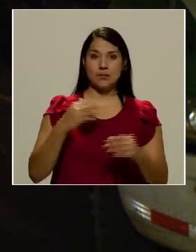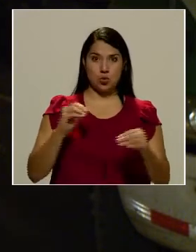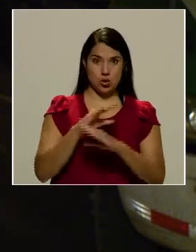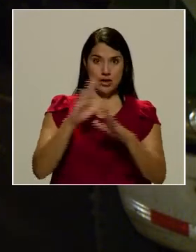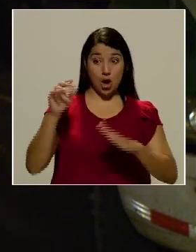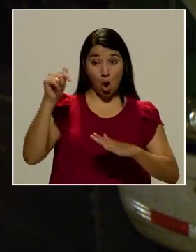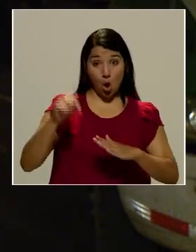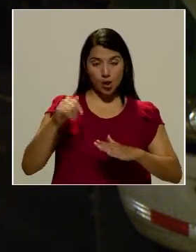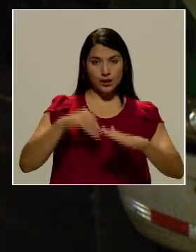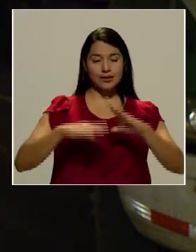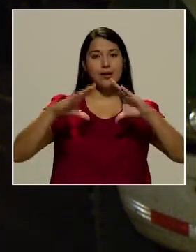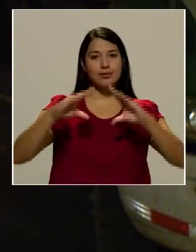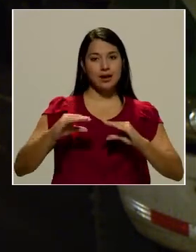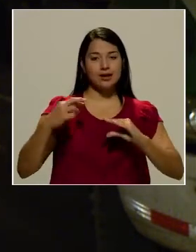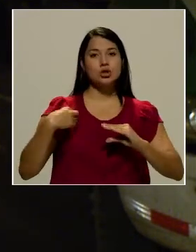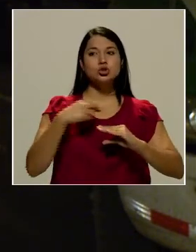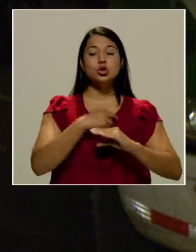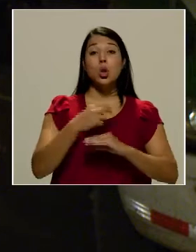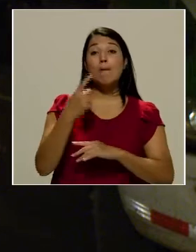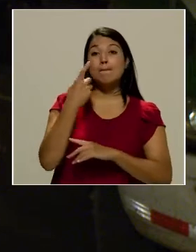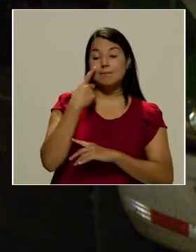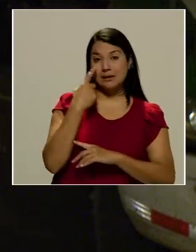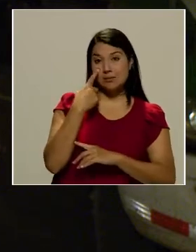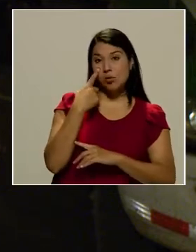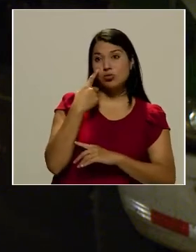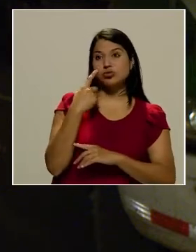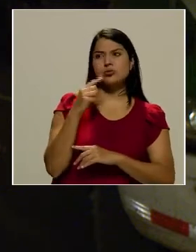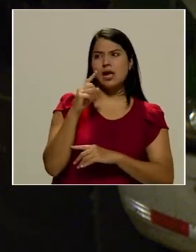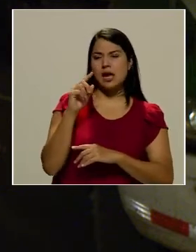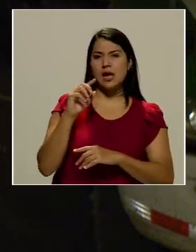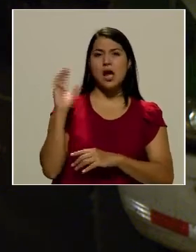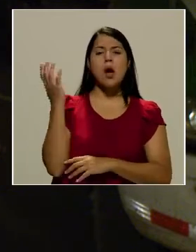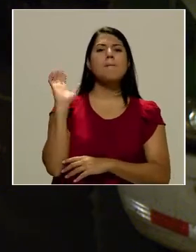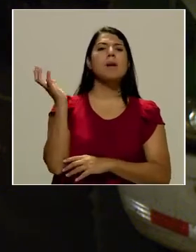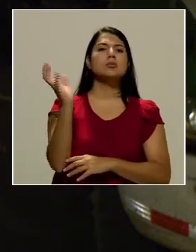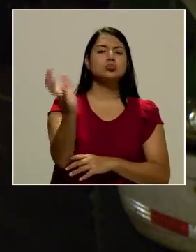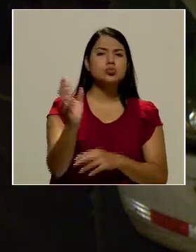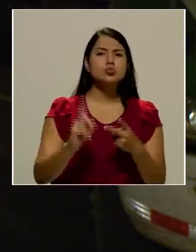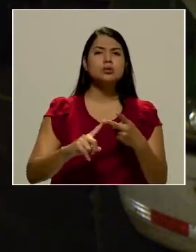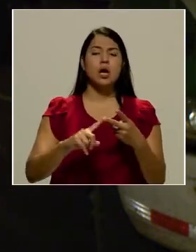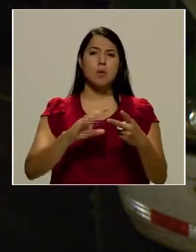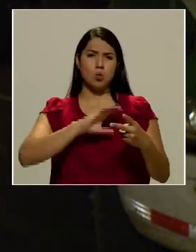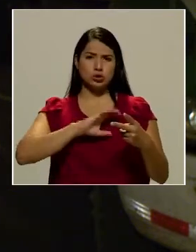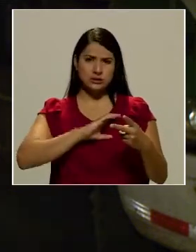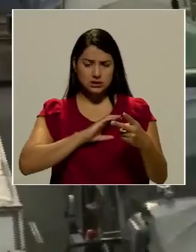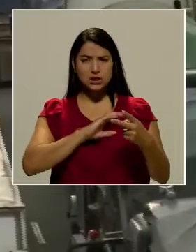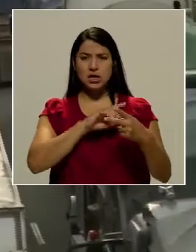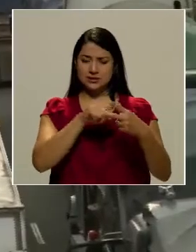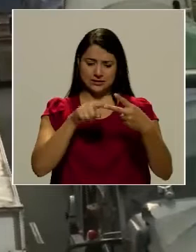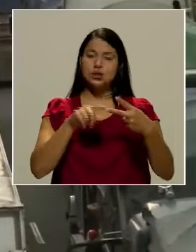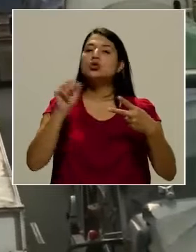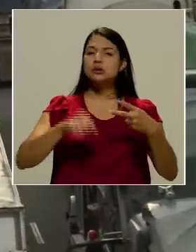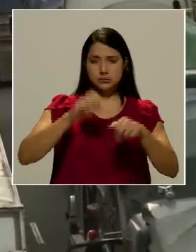esta tarde hemos visto que el transitar, por ejemplo, de patrullas, de ambulancias, sí es permitido. Han hecho una circulación